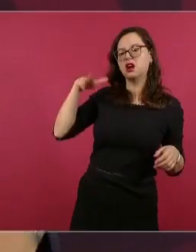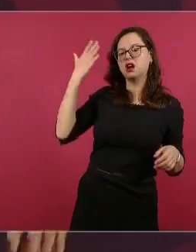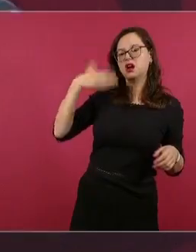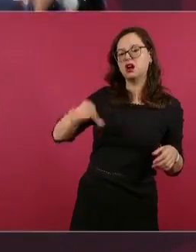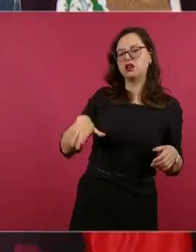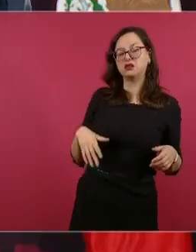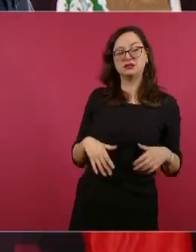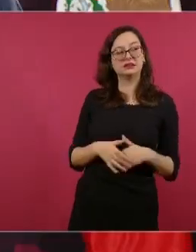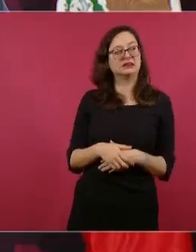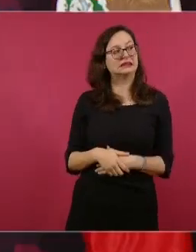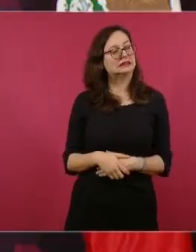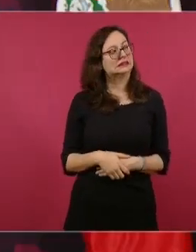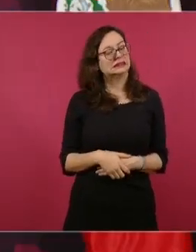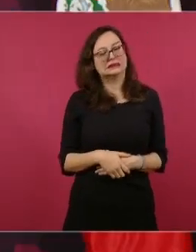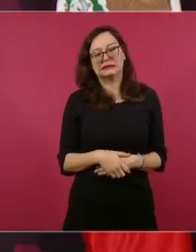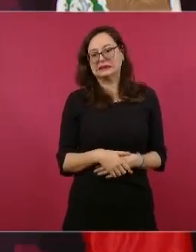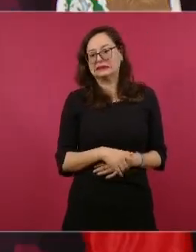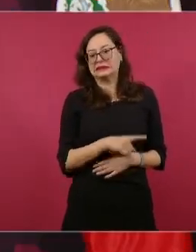una arrogancia